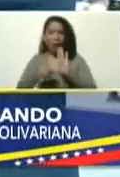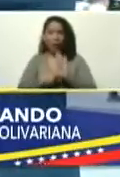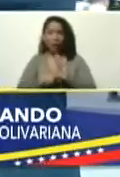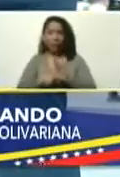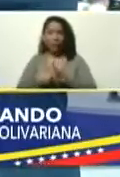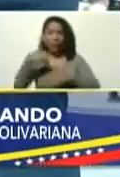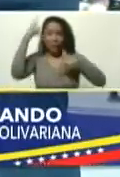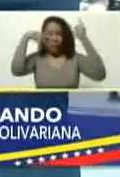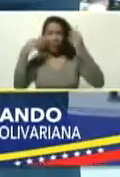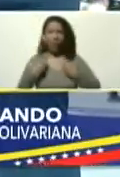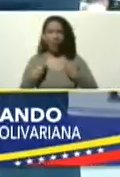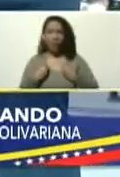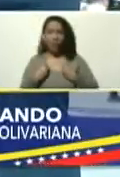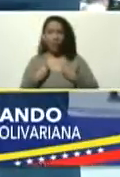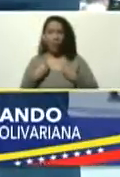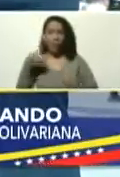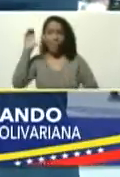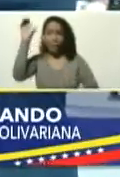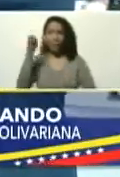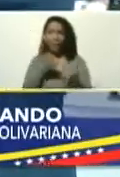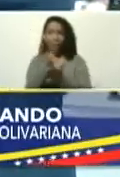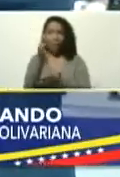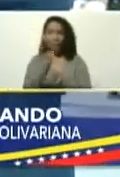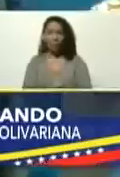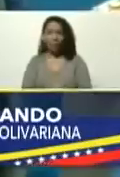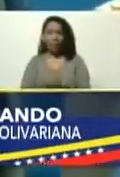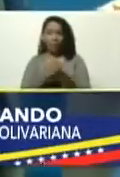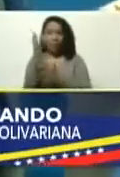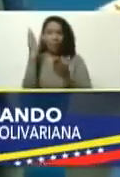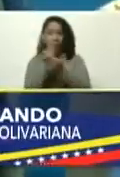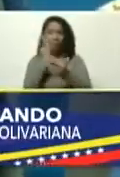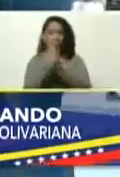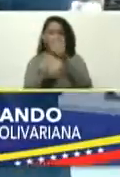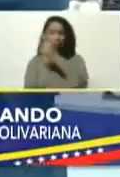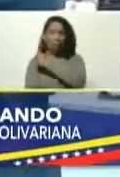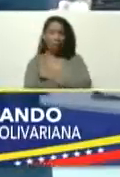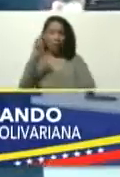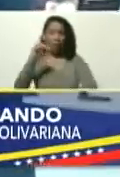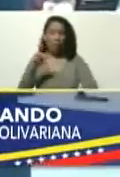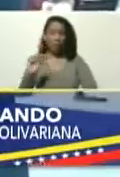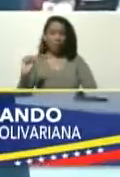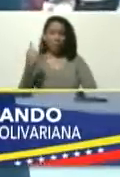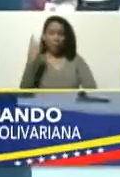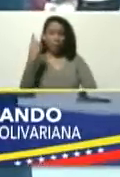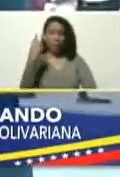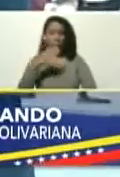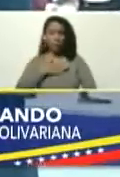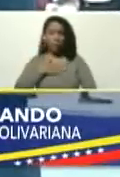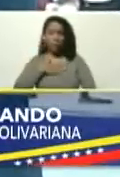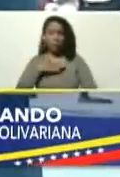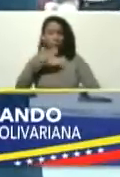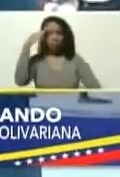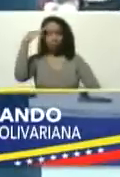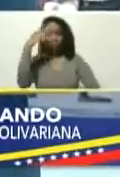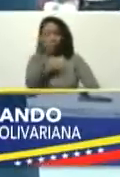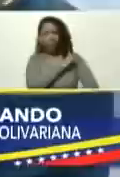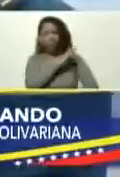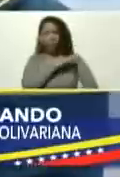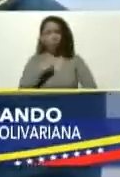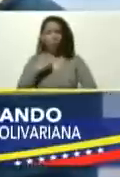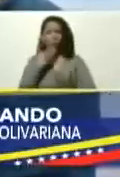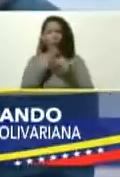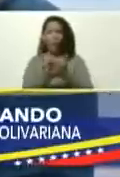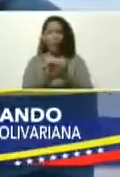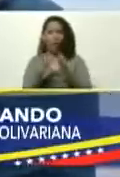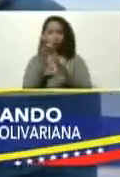Chávez vive. La patria sigue. Leales siempre. Traidores nunca. Primero que nada, mi comandante en jefe, agradezco la